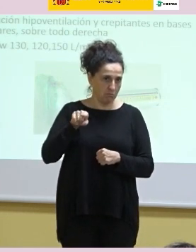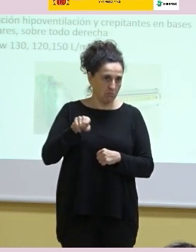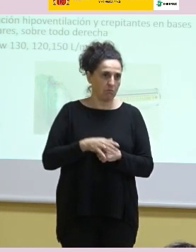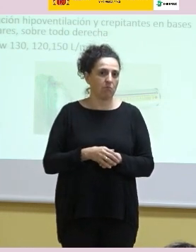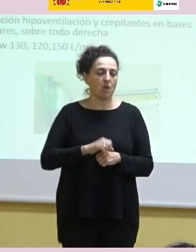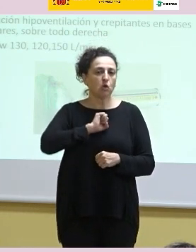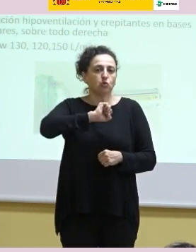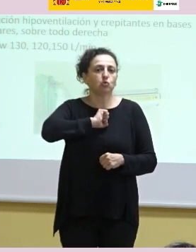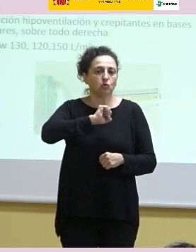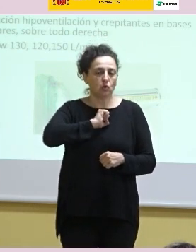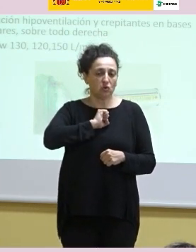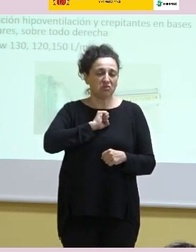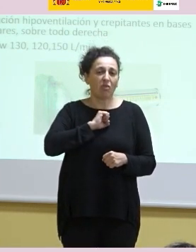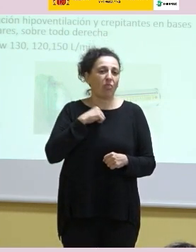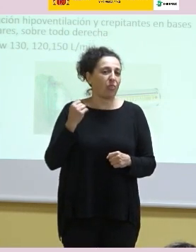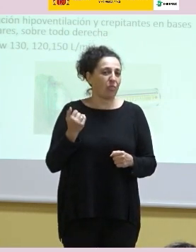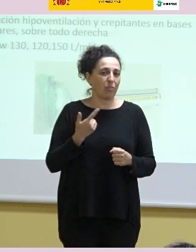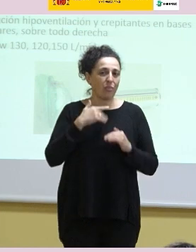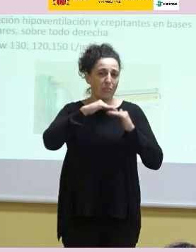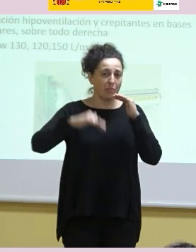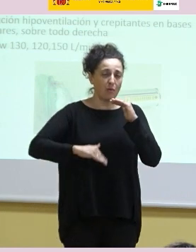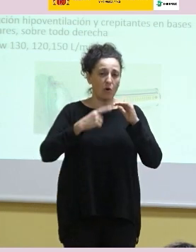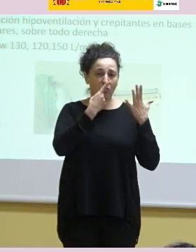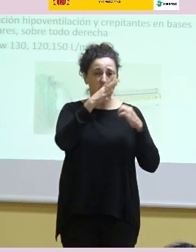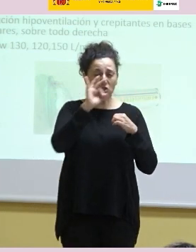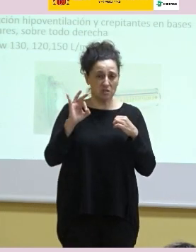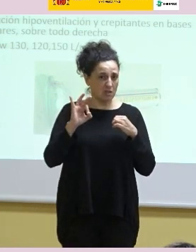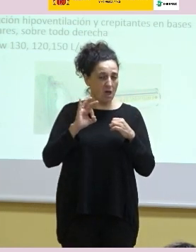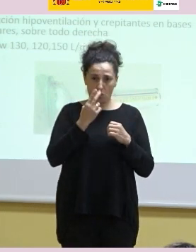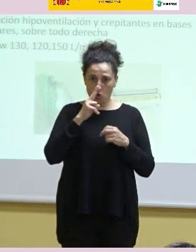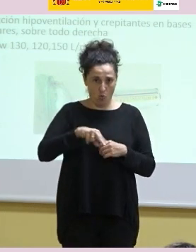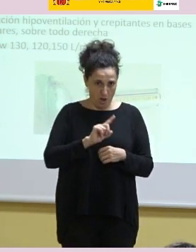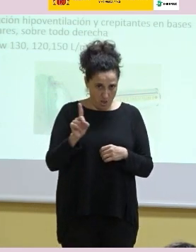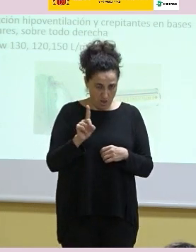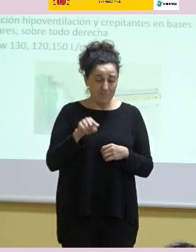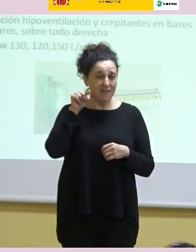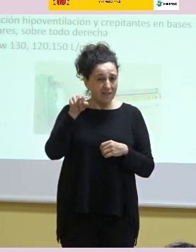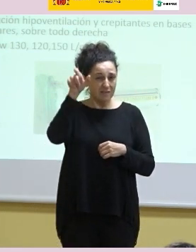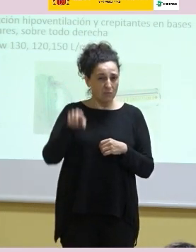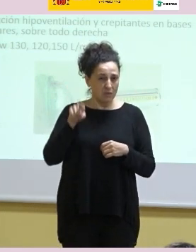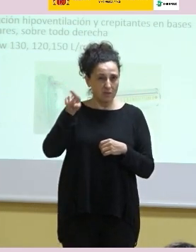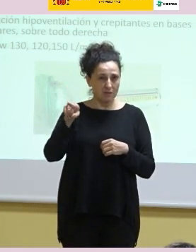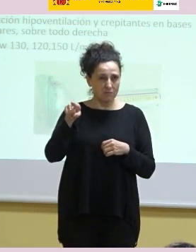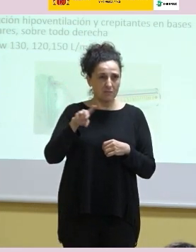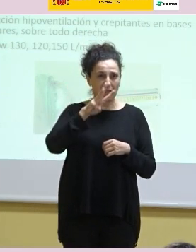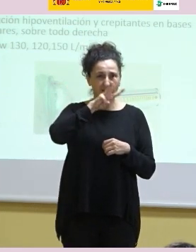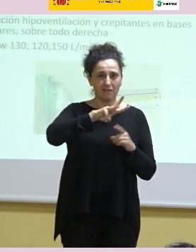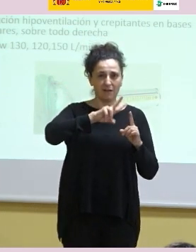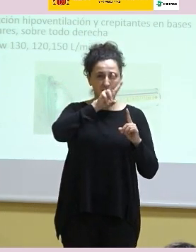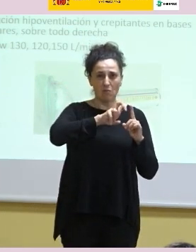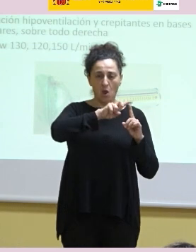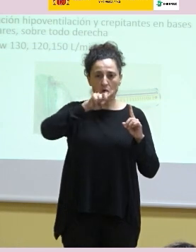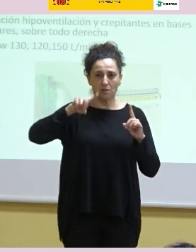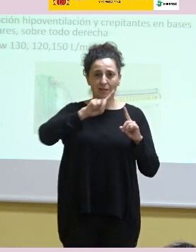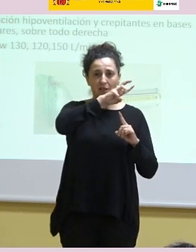La tos ineficaz es por debajo de 160 litros por minuto y este paciente en concreto tuvo 3 valores en la primera